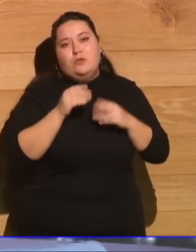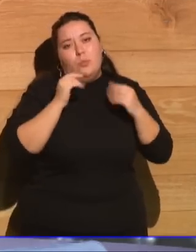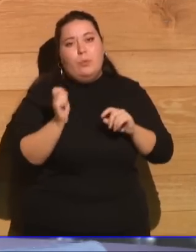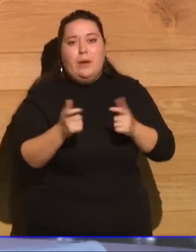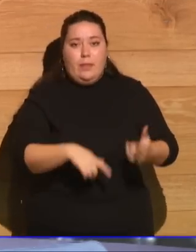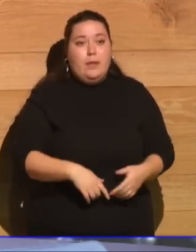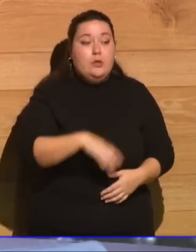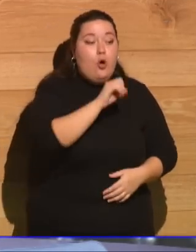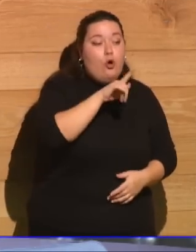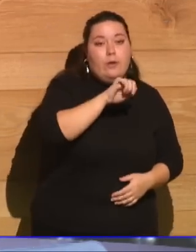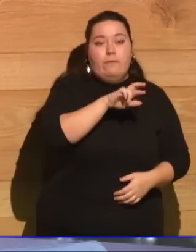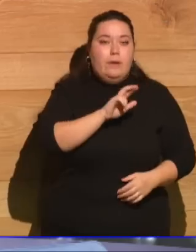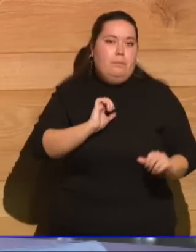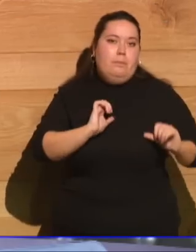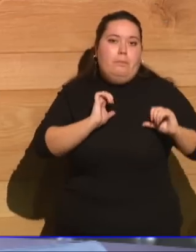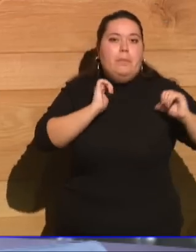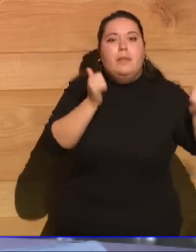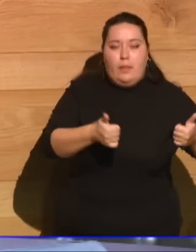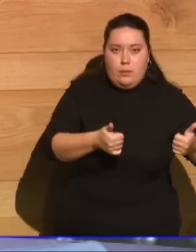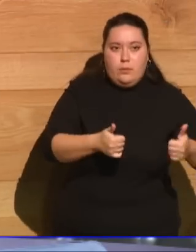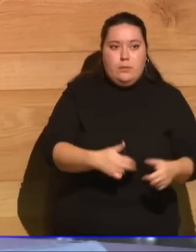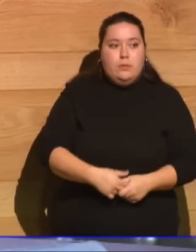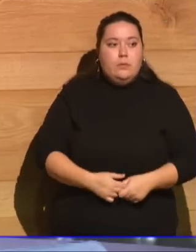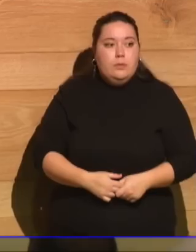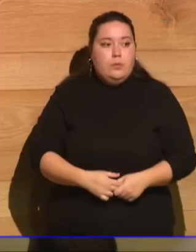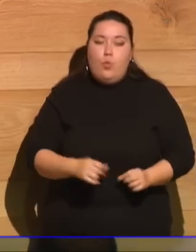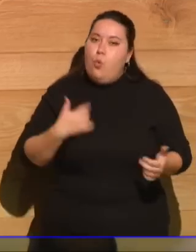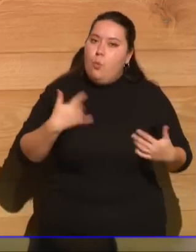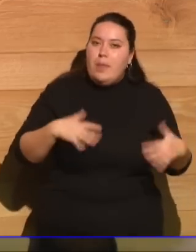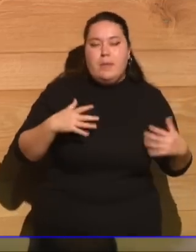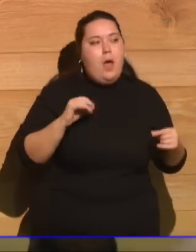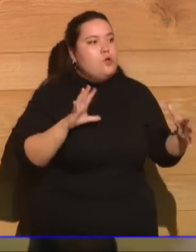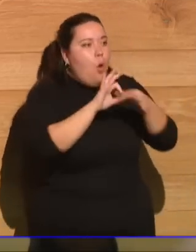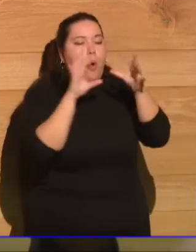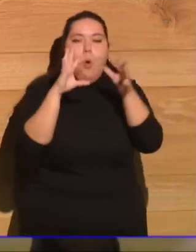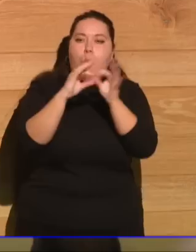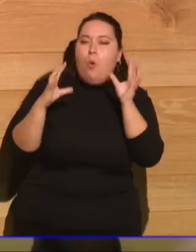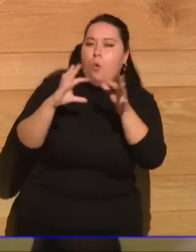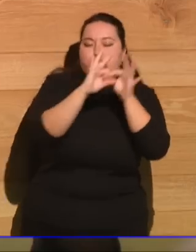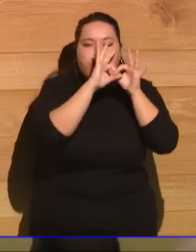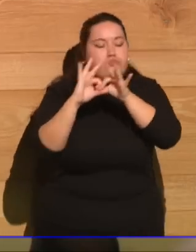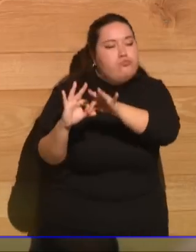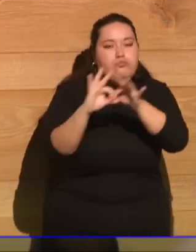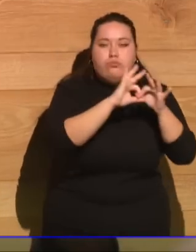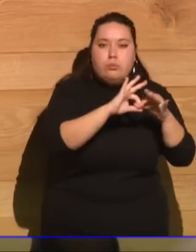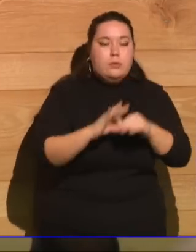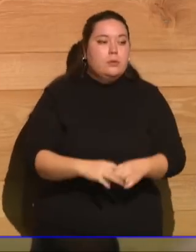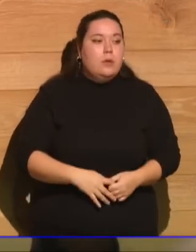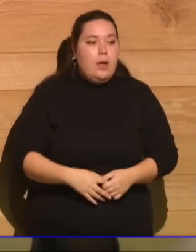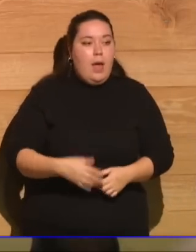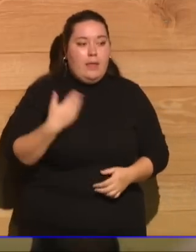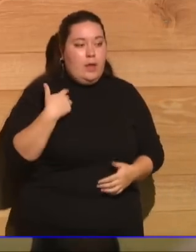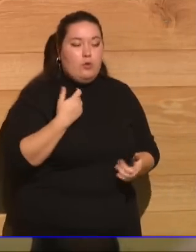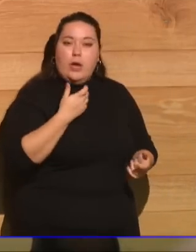Stone naciendo como guionista con El Expreso de Cómo Medianoche. está todo hilado, Cómo Y- está mezclando todo. No hay Este programa disclaimer. es buenísimo, Hace un buen ¿eh? rato